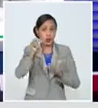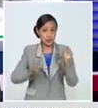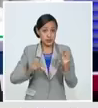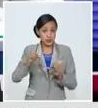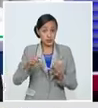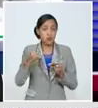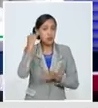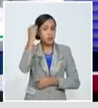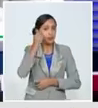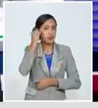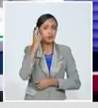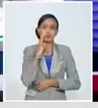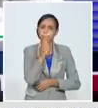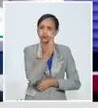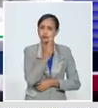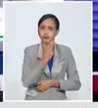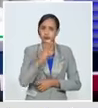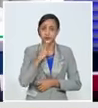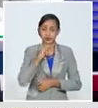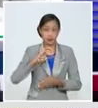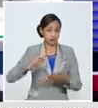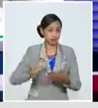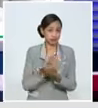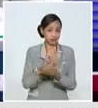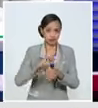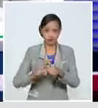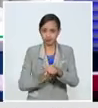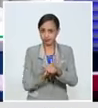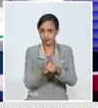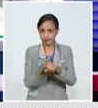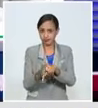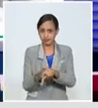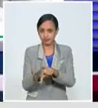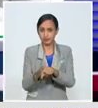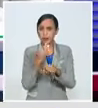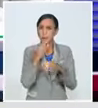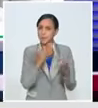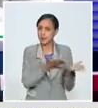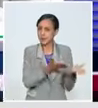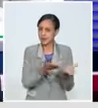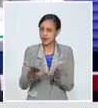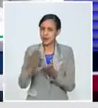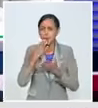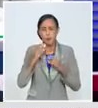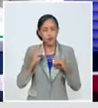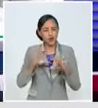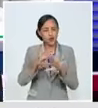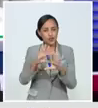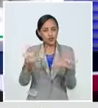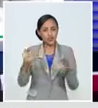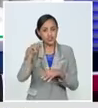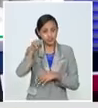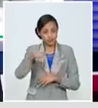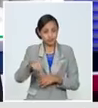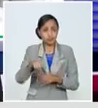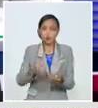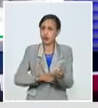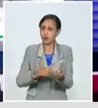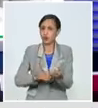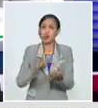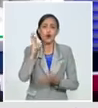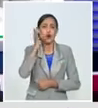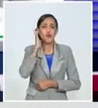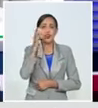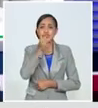martiano contra la COVID-19. Doy la bienvenida, los buenos días, en esta habitual conferencia de prensa